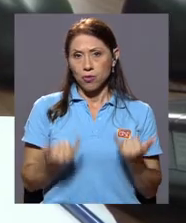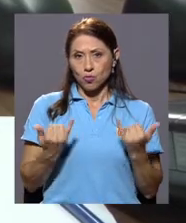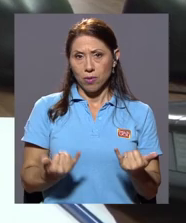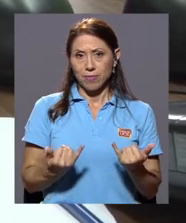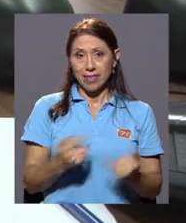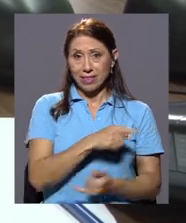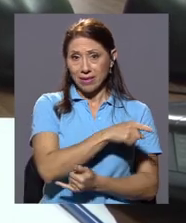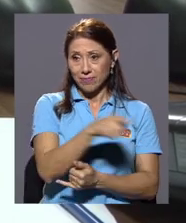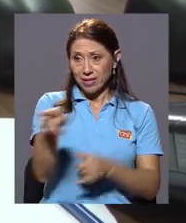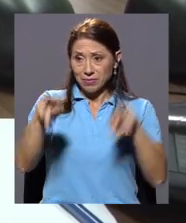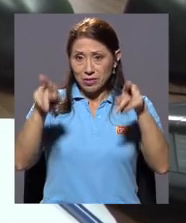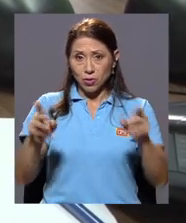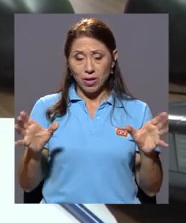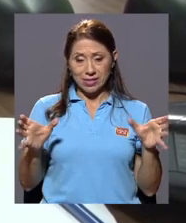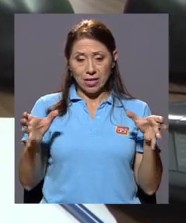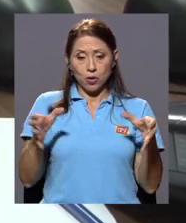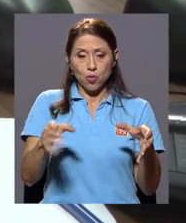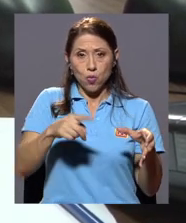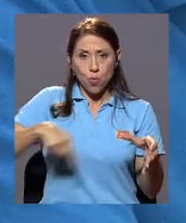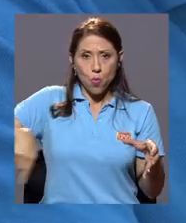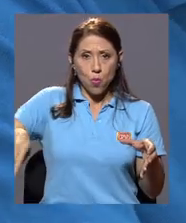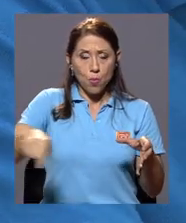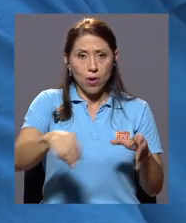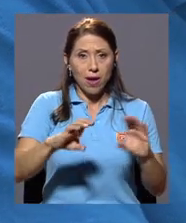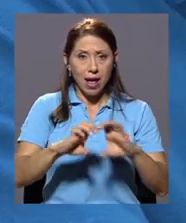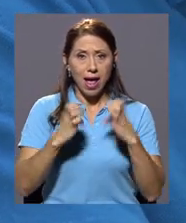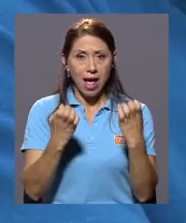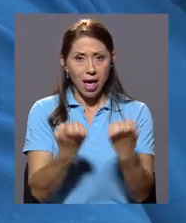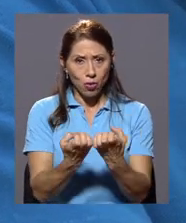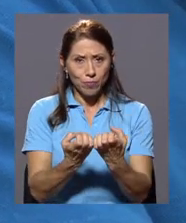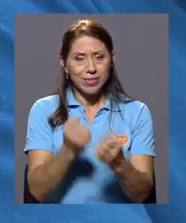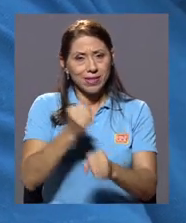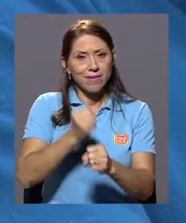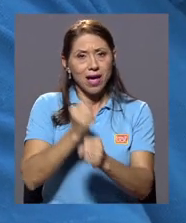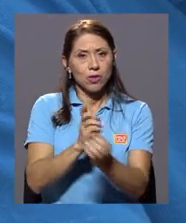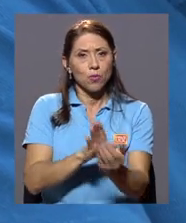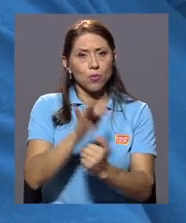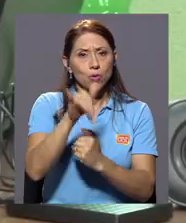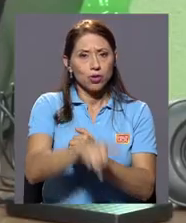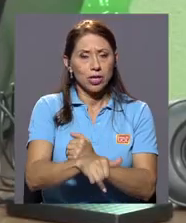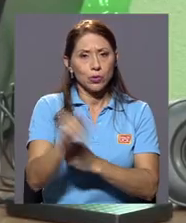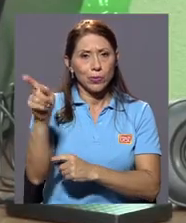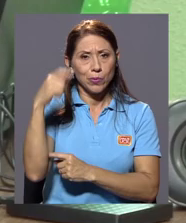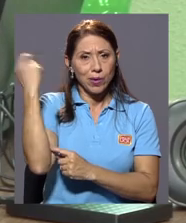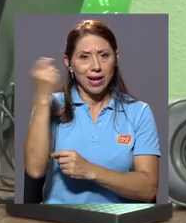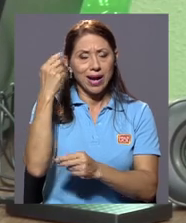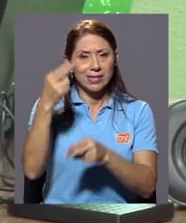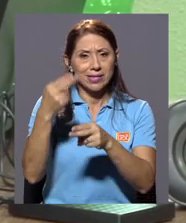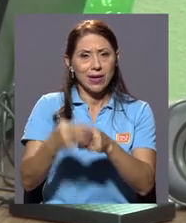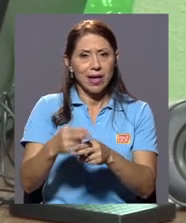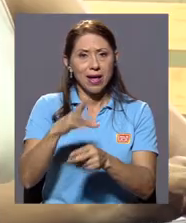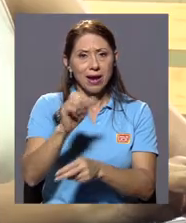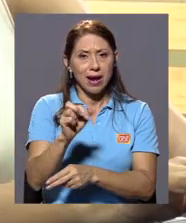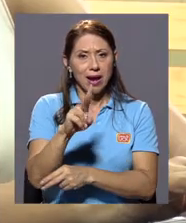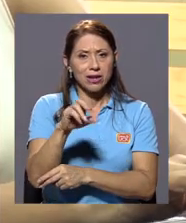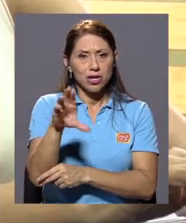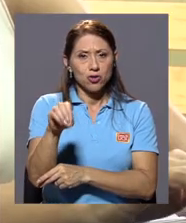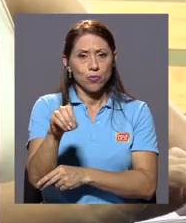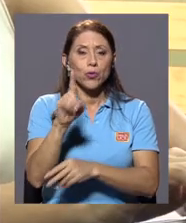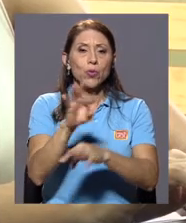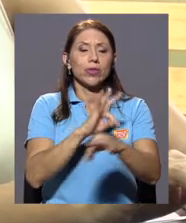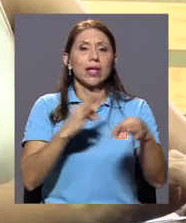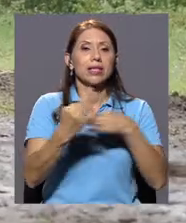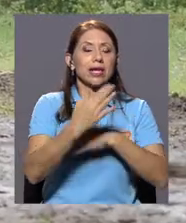Actualmente, las y los brigadistas se encuentran trabajando en un proyecto en la comunidad de Carrillo, en Guanacaste, un taller sobre gestión de riesgo